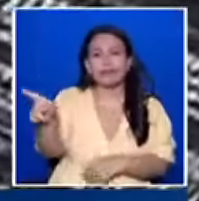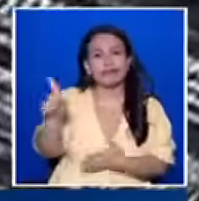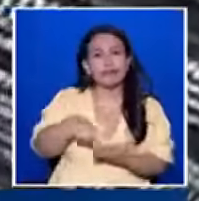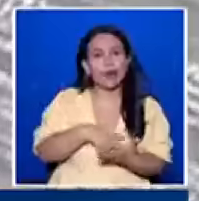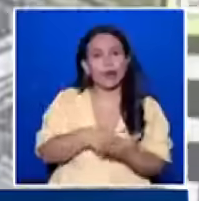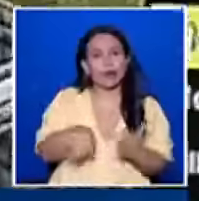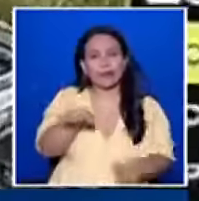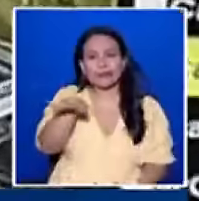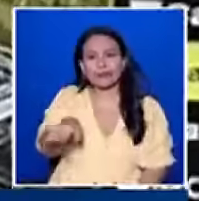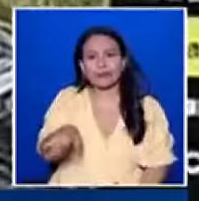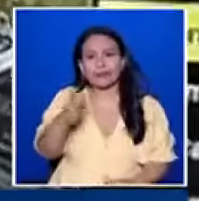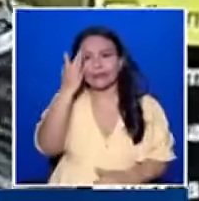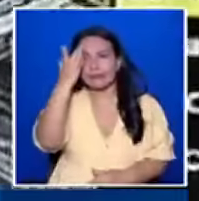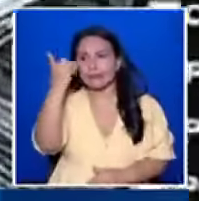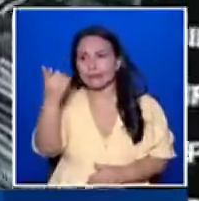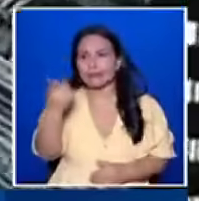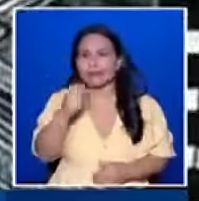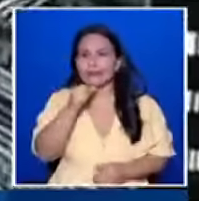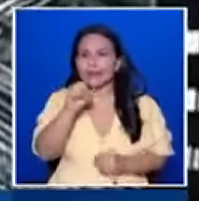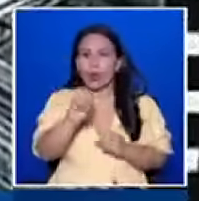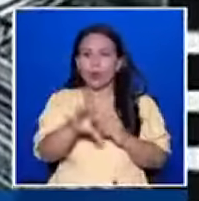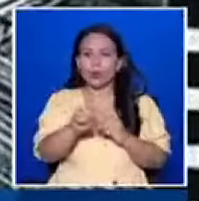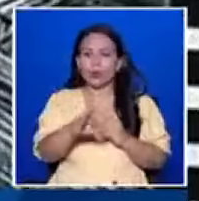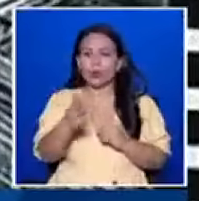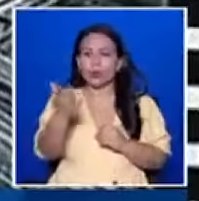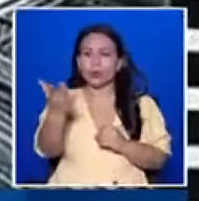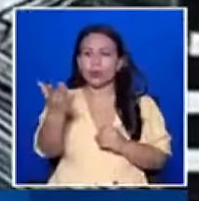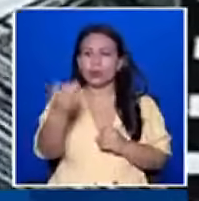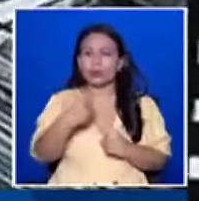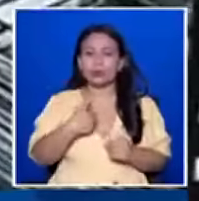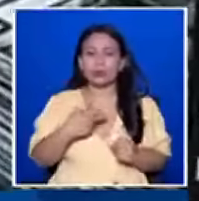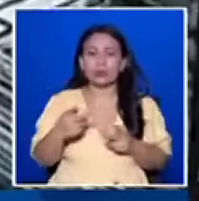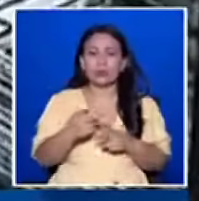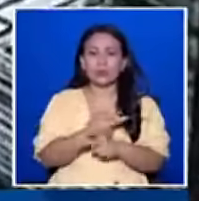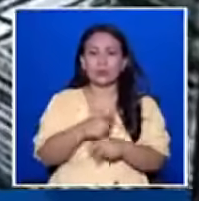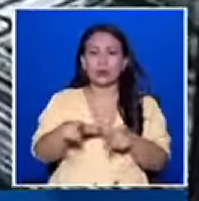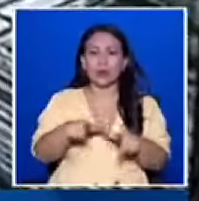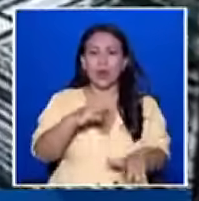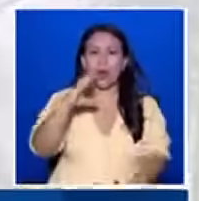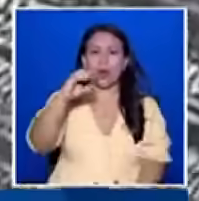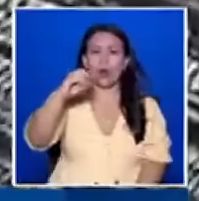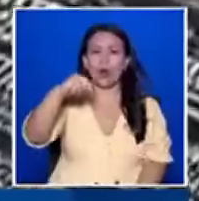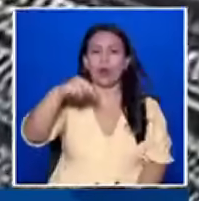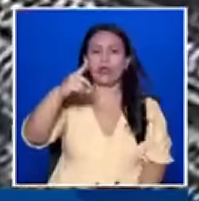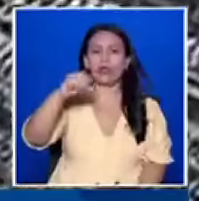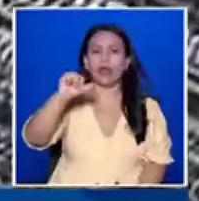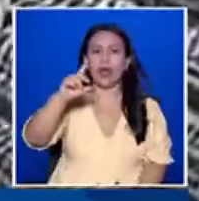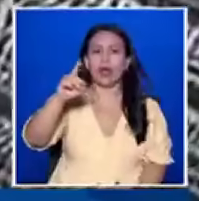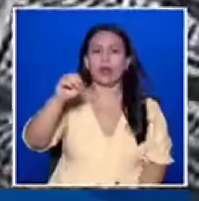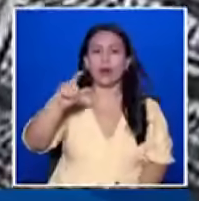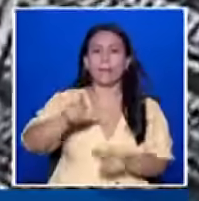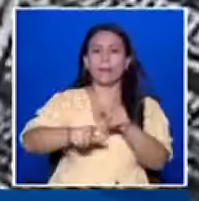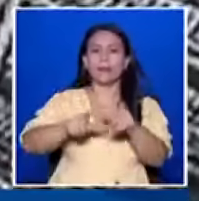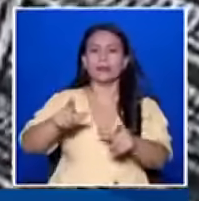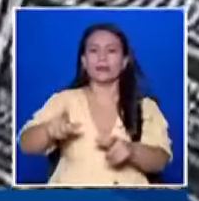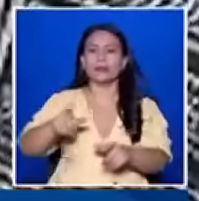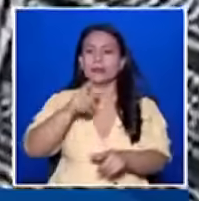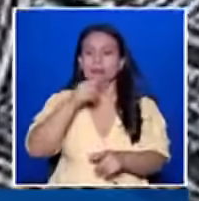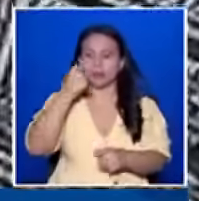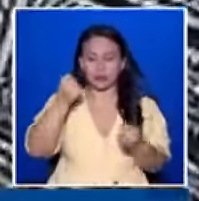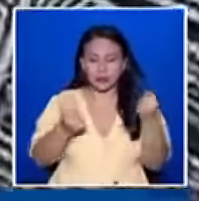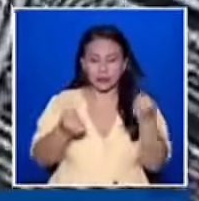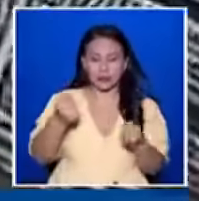Quito. Ocurrió en la avenida Mariscal Sucre y Esperanza, sector del condado. Afortunadamente, los pasajeros, incluido el